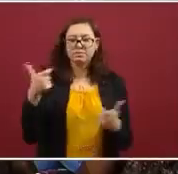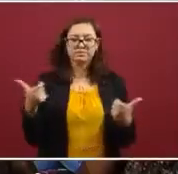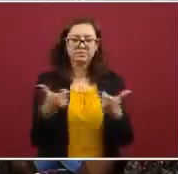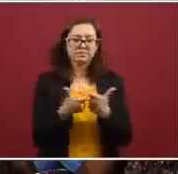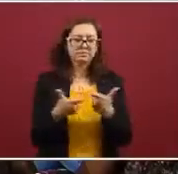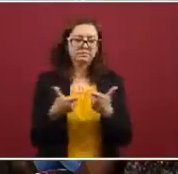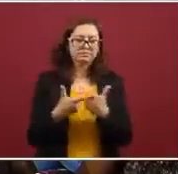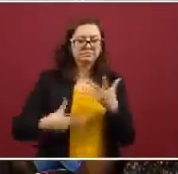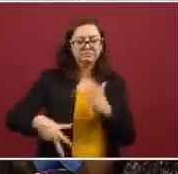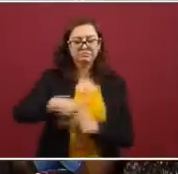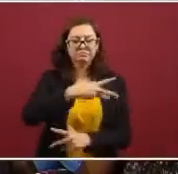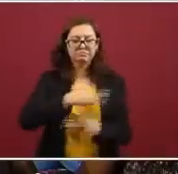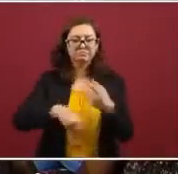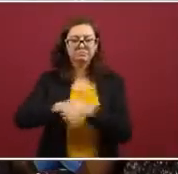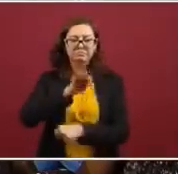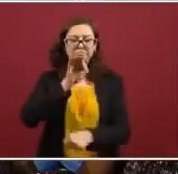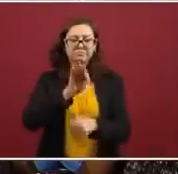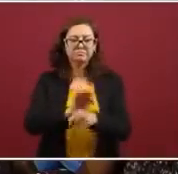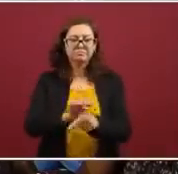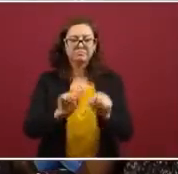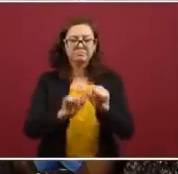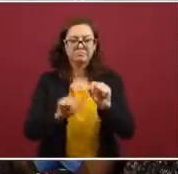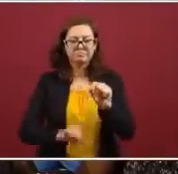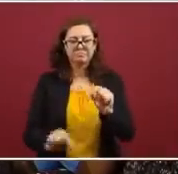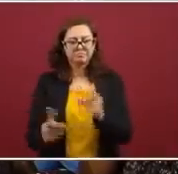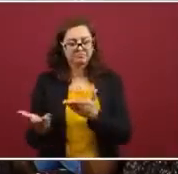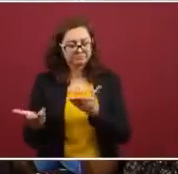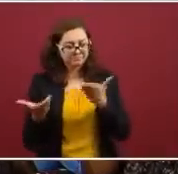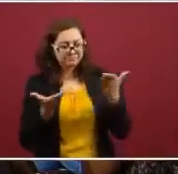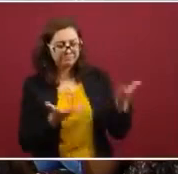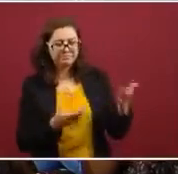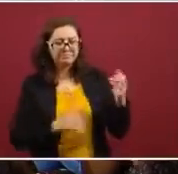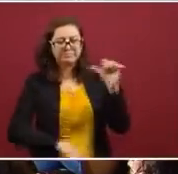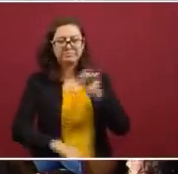México. Vamos a escuchar a Marcelo Ebrard.